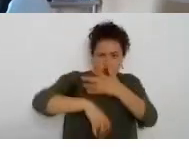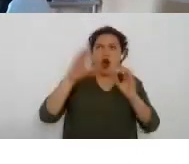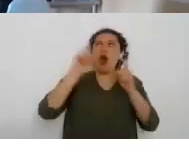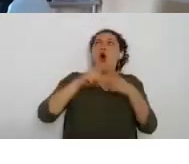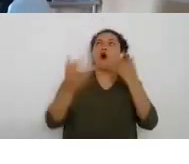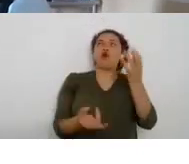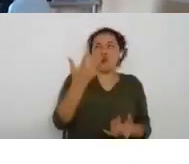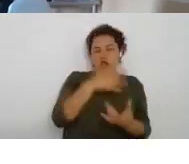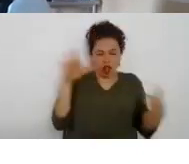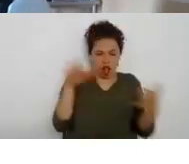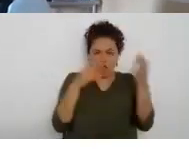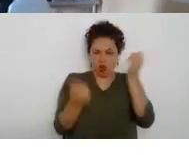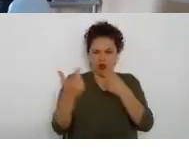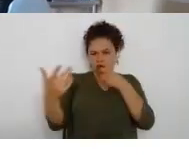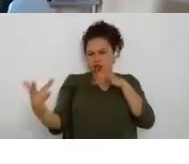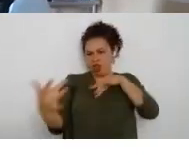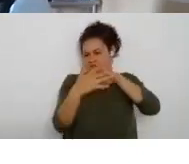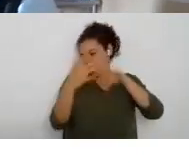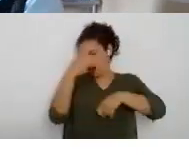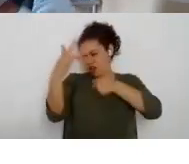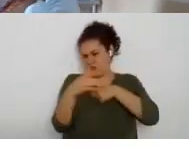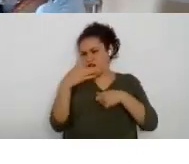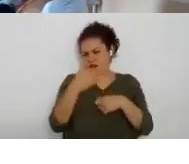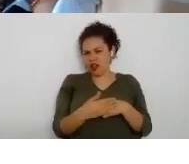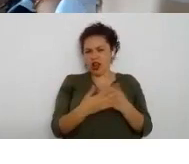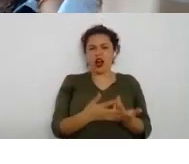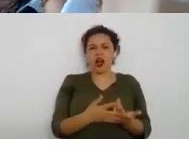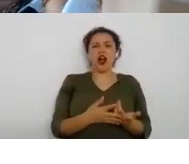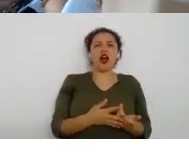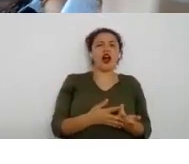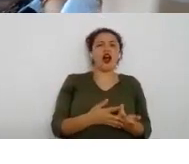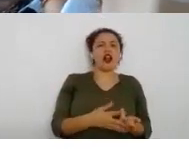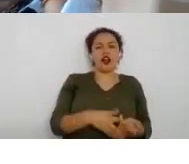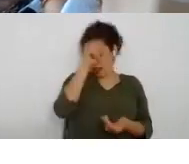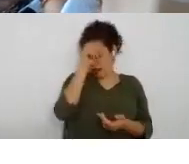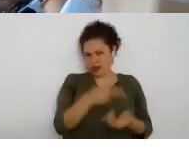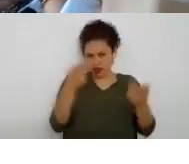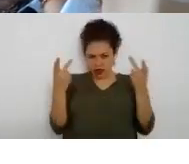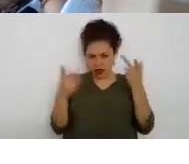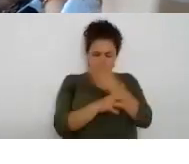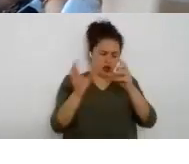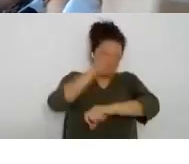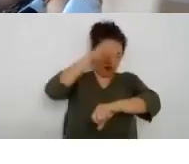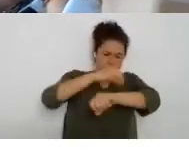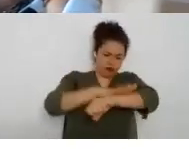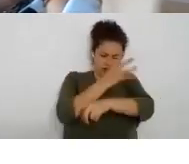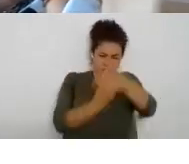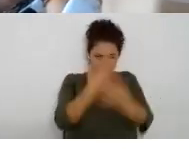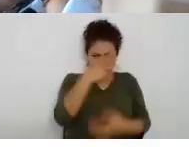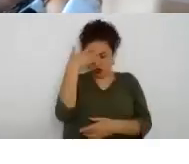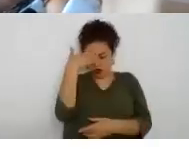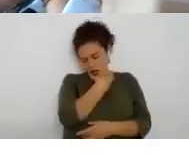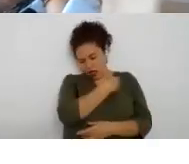fuego directo por algo. O sea, es también el agente tiene que ver por su propia